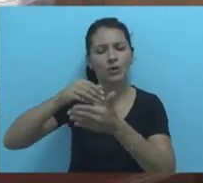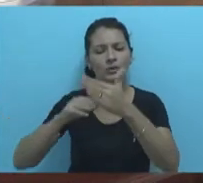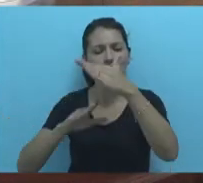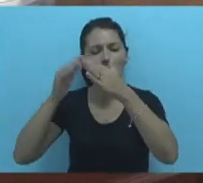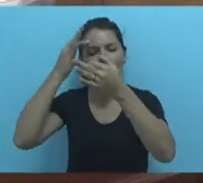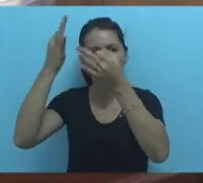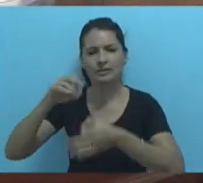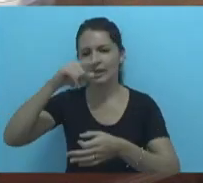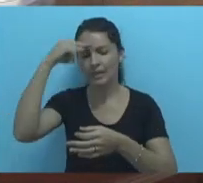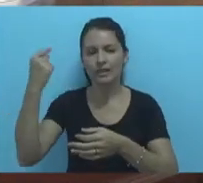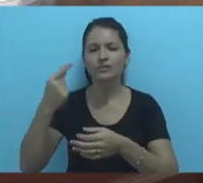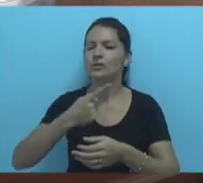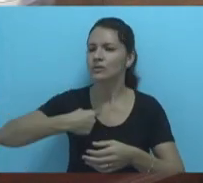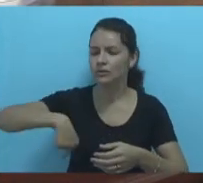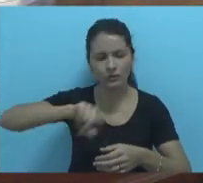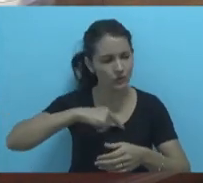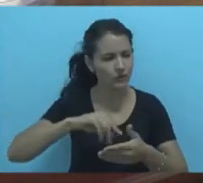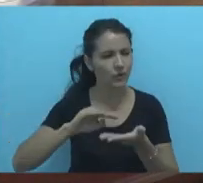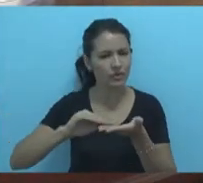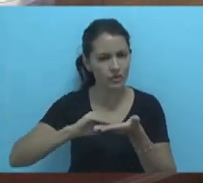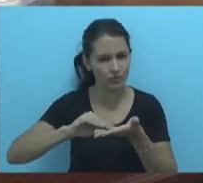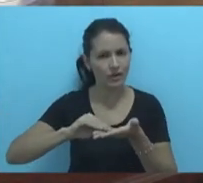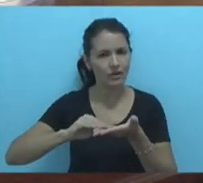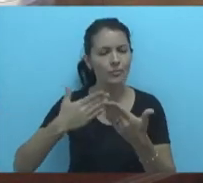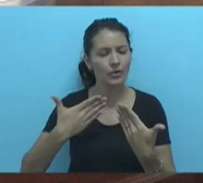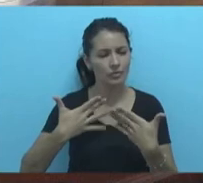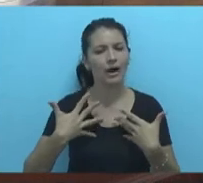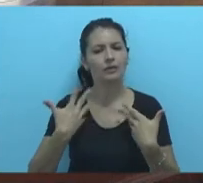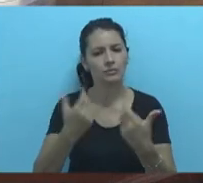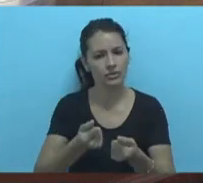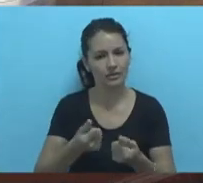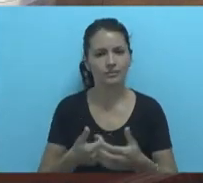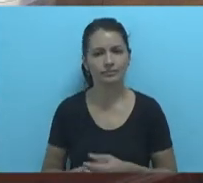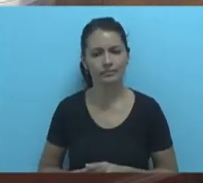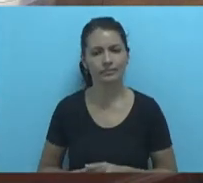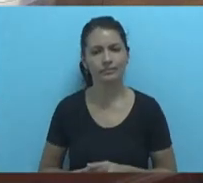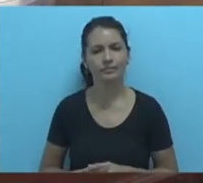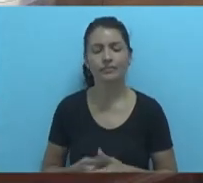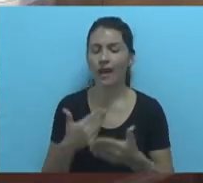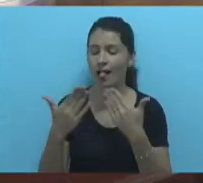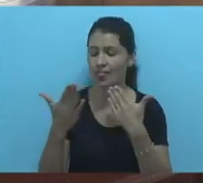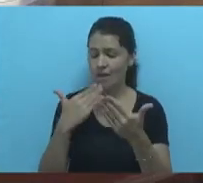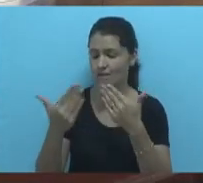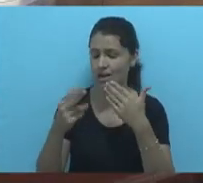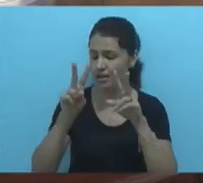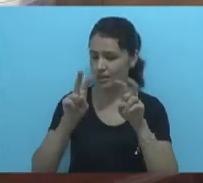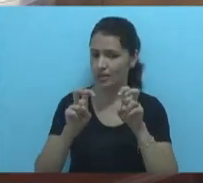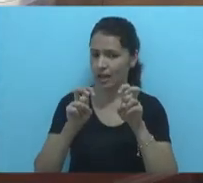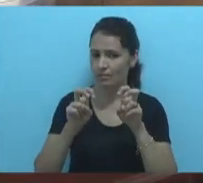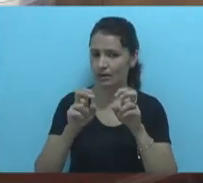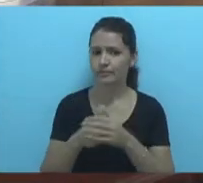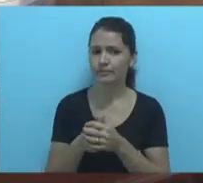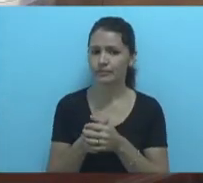Provincial, creemos que quizás sea la oportunidad para que realmente nos pongamos a dar un debate muy serio en esa instancia y con